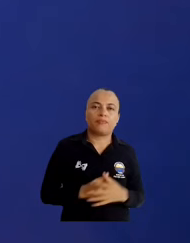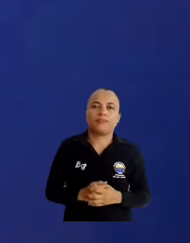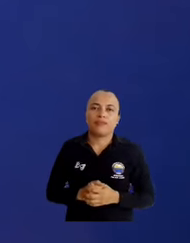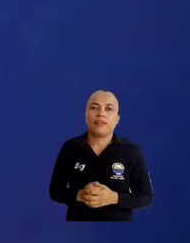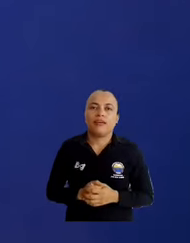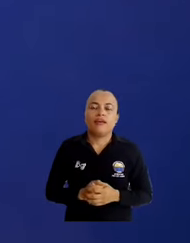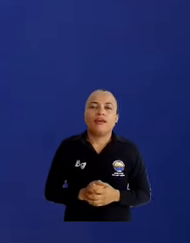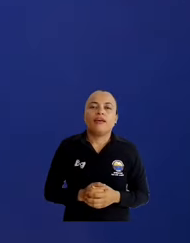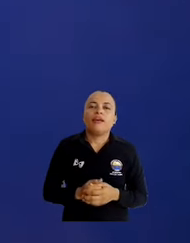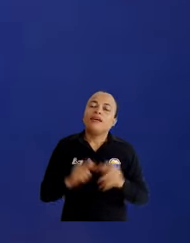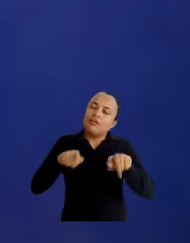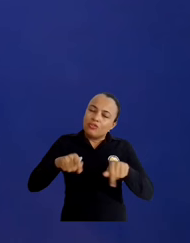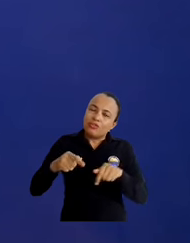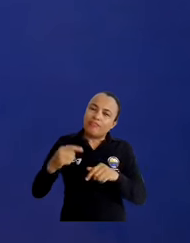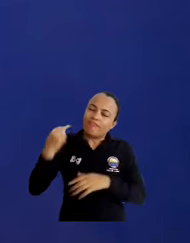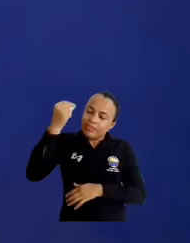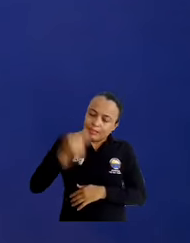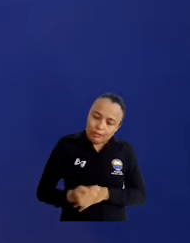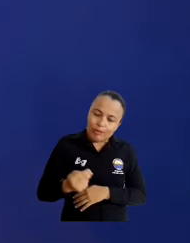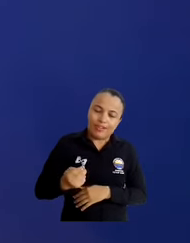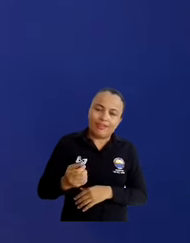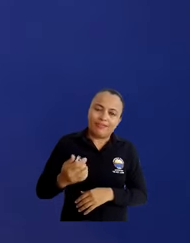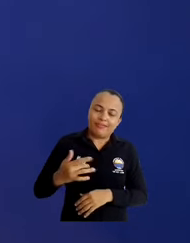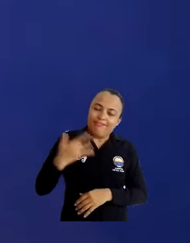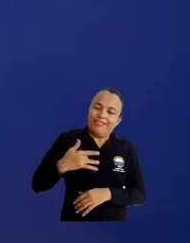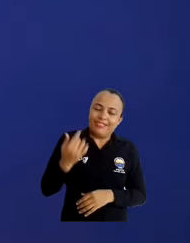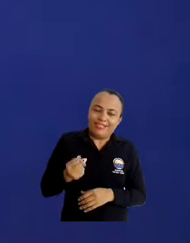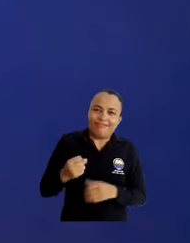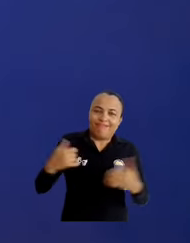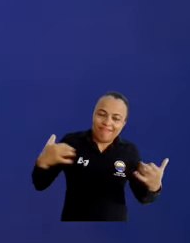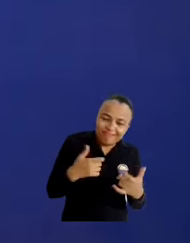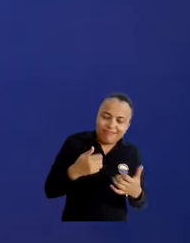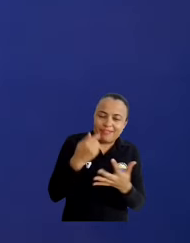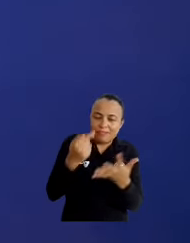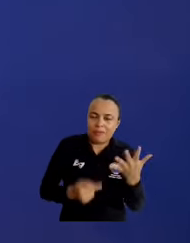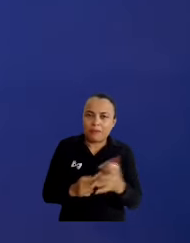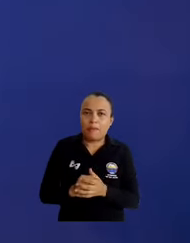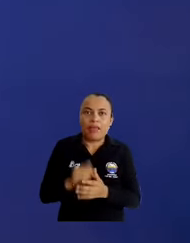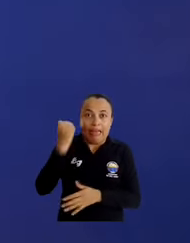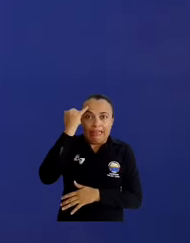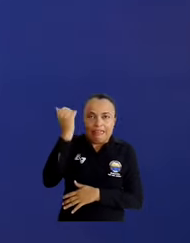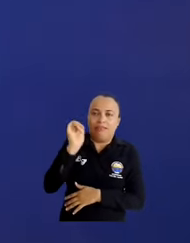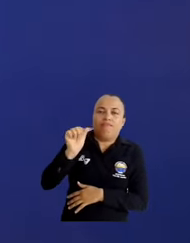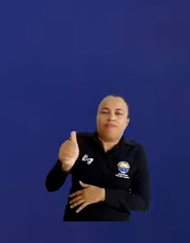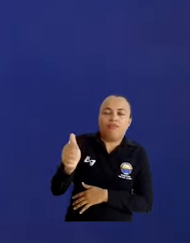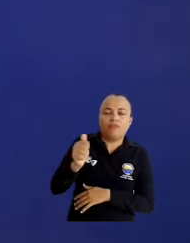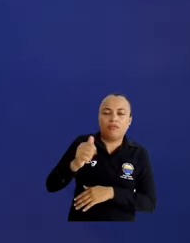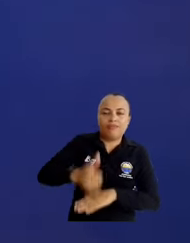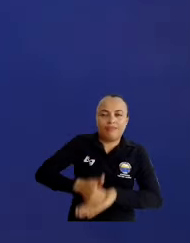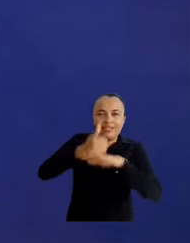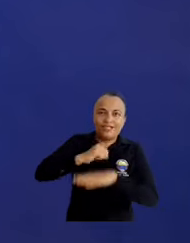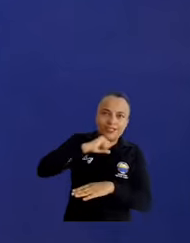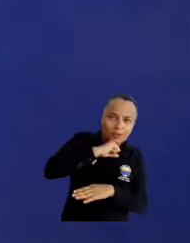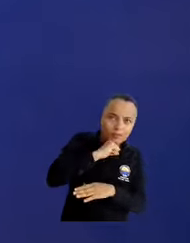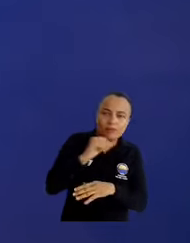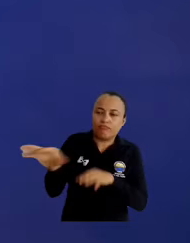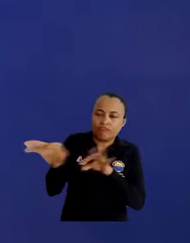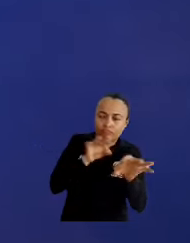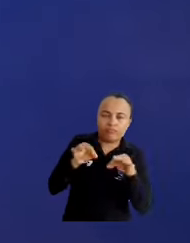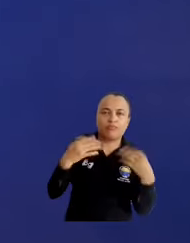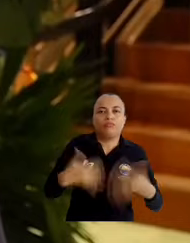cultura. Trajo a nuestra historia, a nuestra esencia. Y buena idea de nuestro rector Pablo Vela Salazar de podernos traer